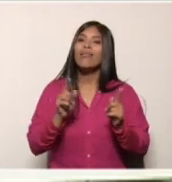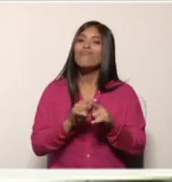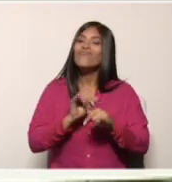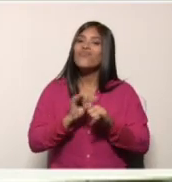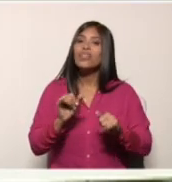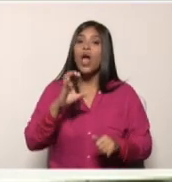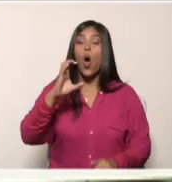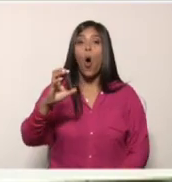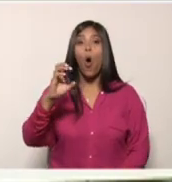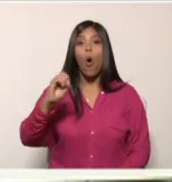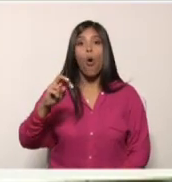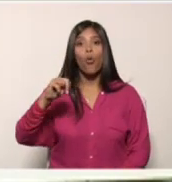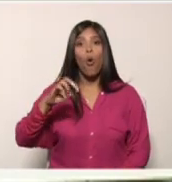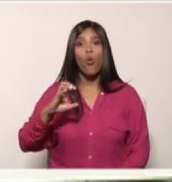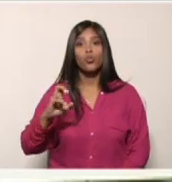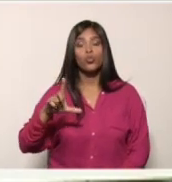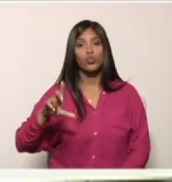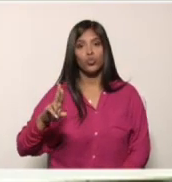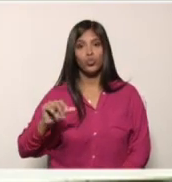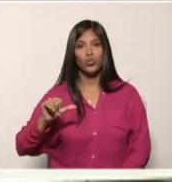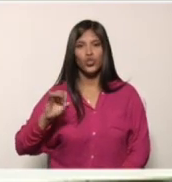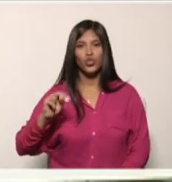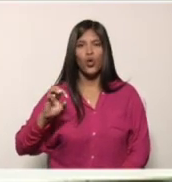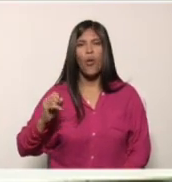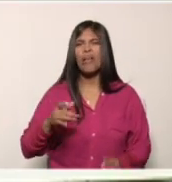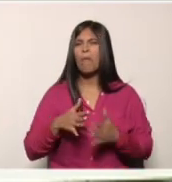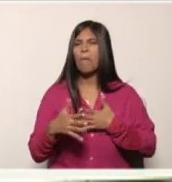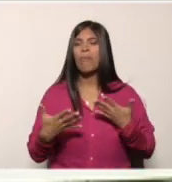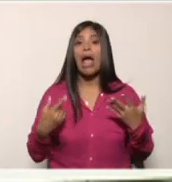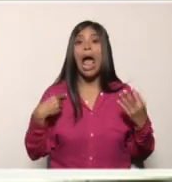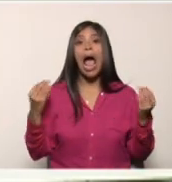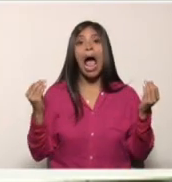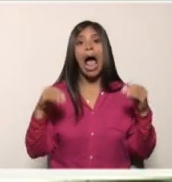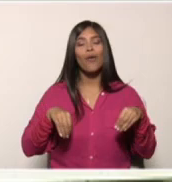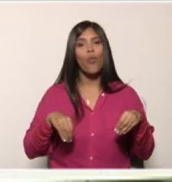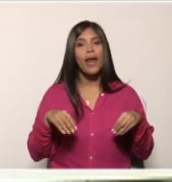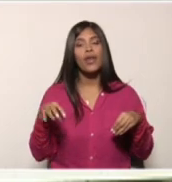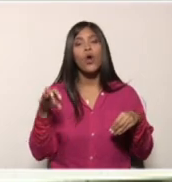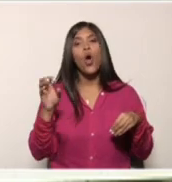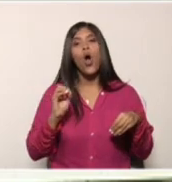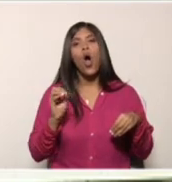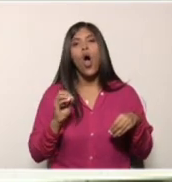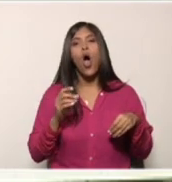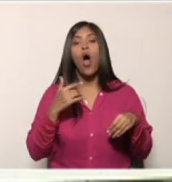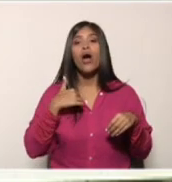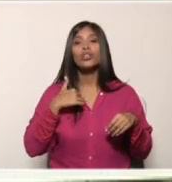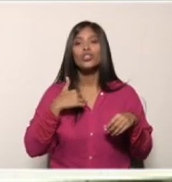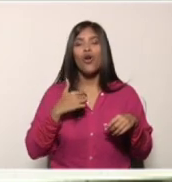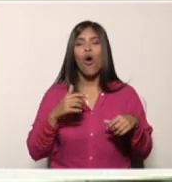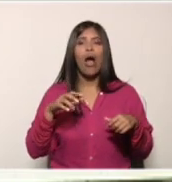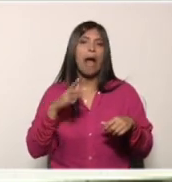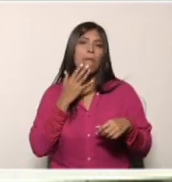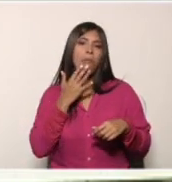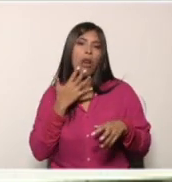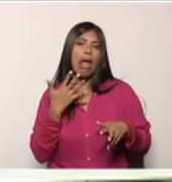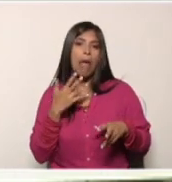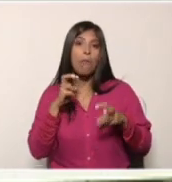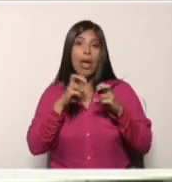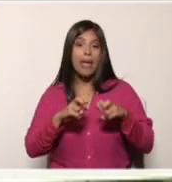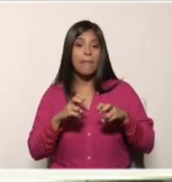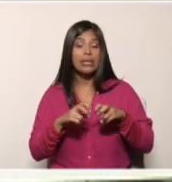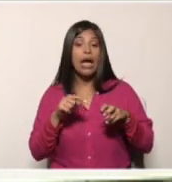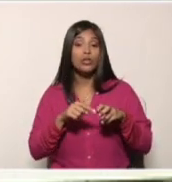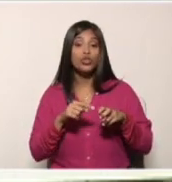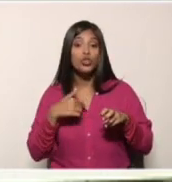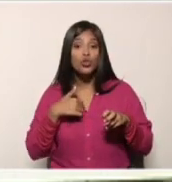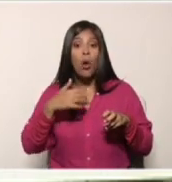Las conclusiones son los acuerdos que llegué al finalizar la investigación. ¿Okay? Si investigué